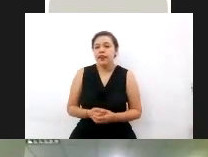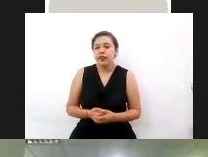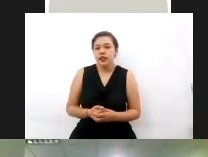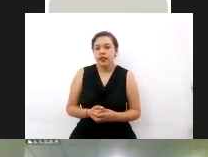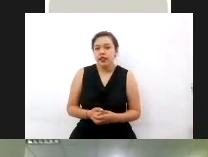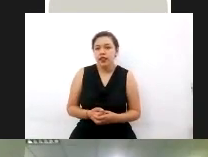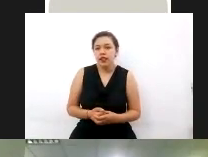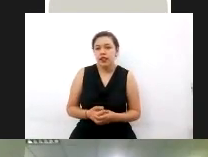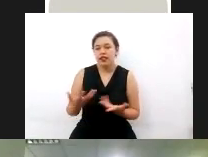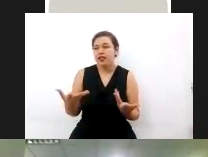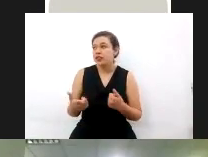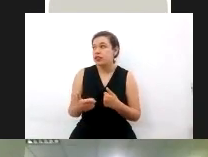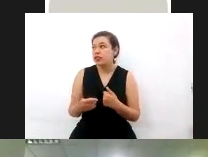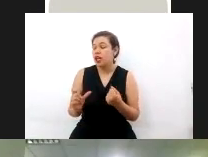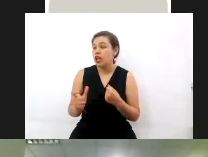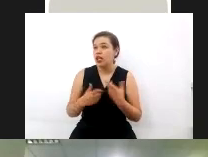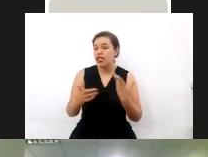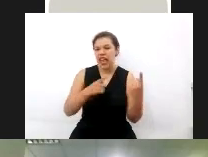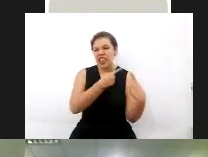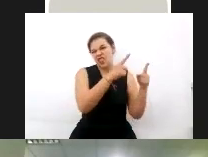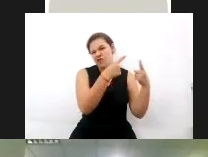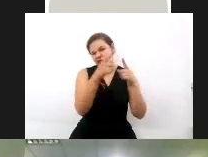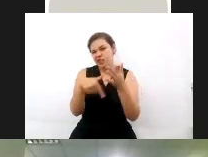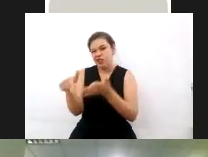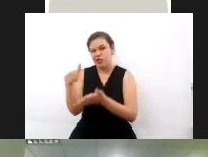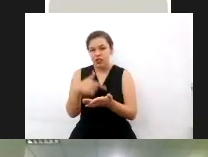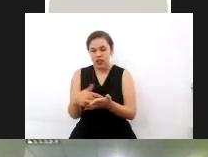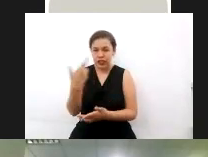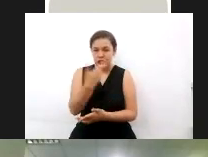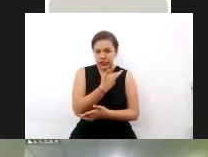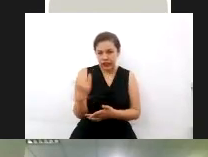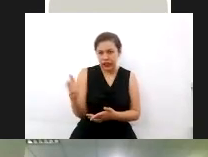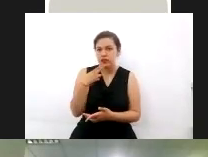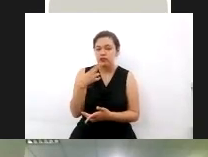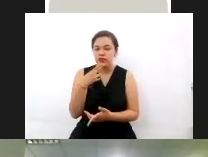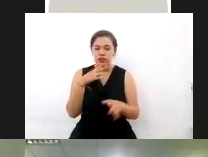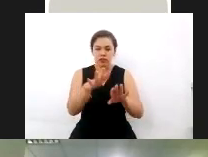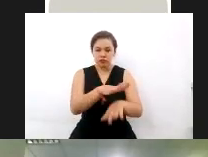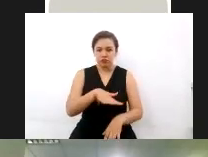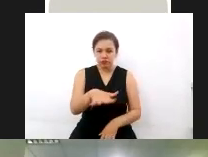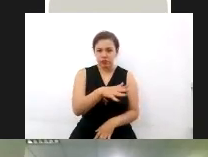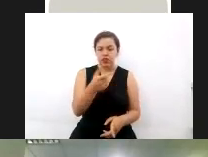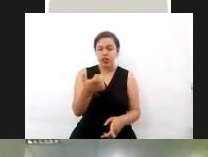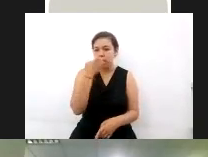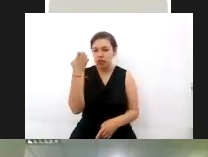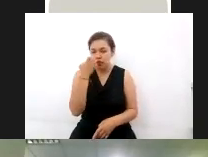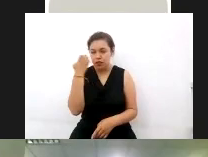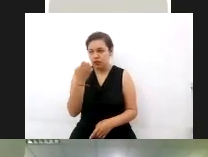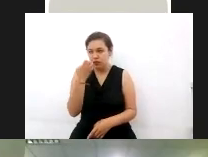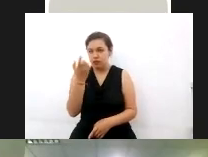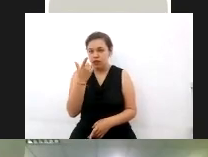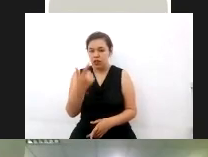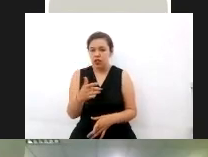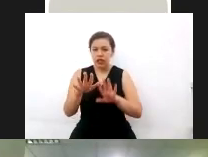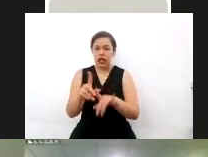ha sido ya muy variada en todos los lugares. En restaurantes utilizan un tipo de tapete, en escuelas utilizan una jerga